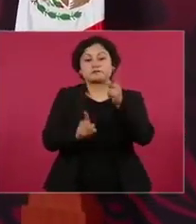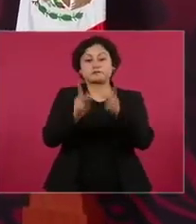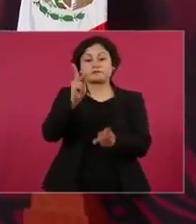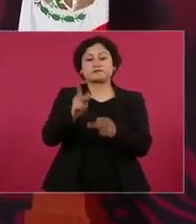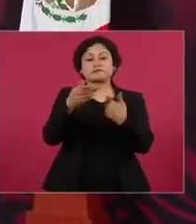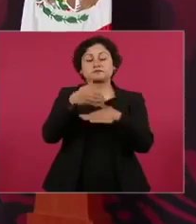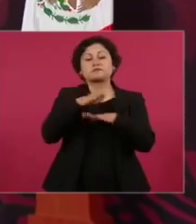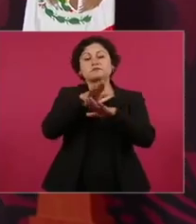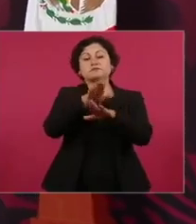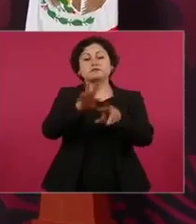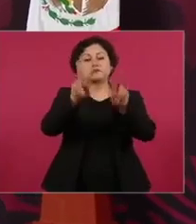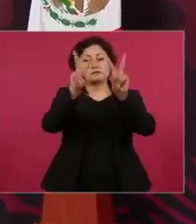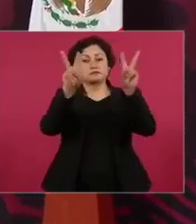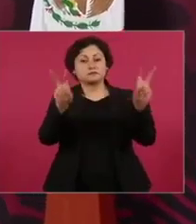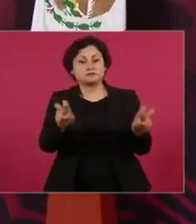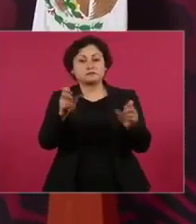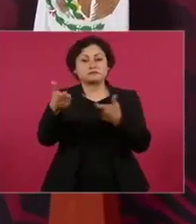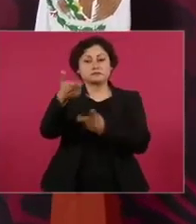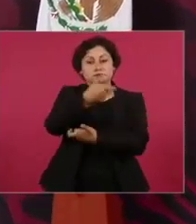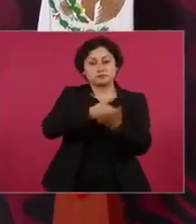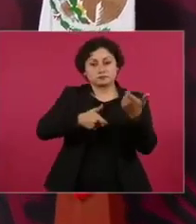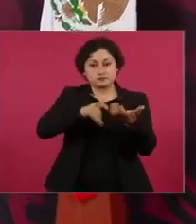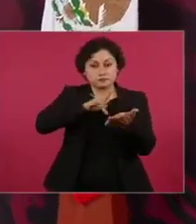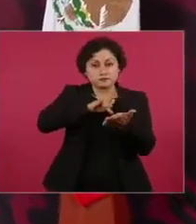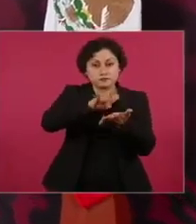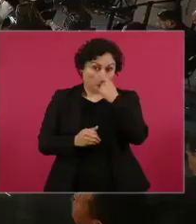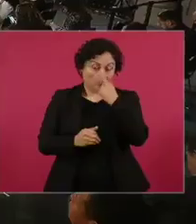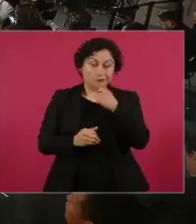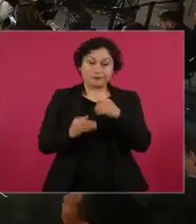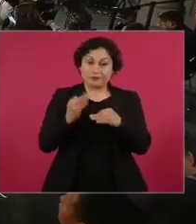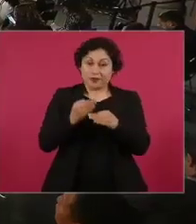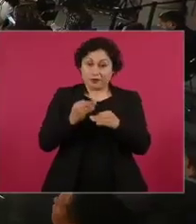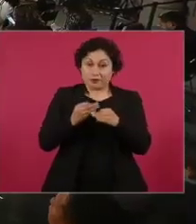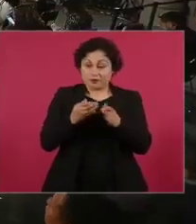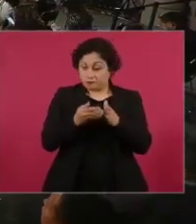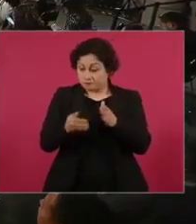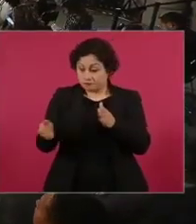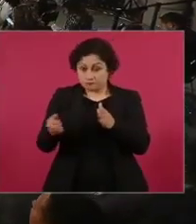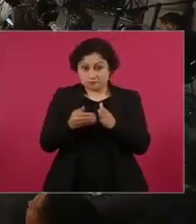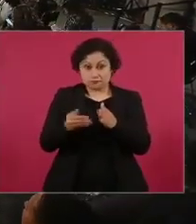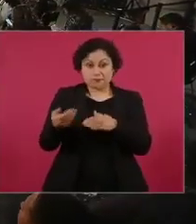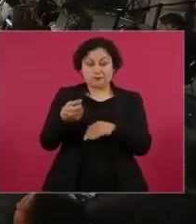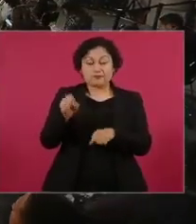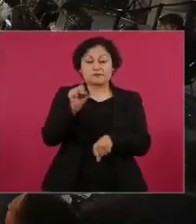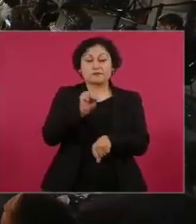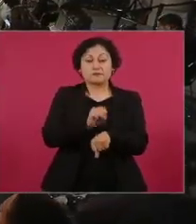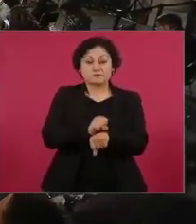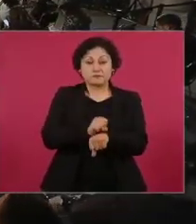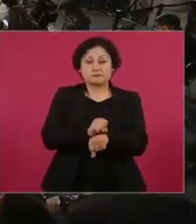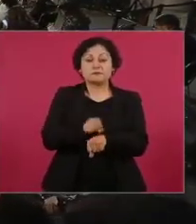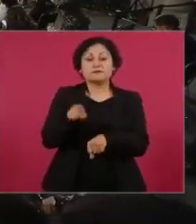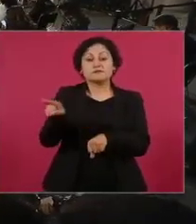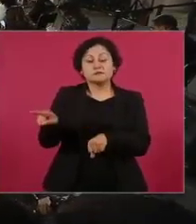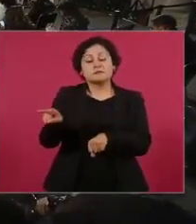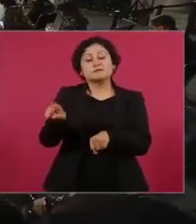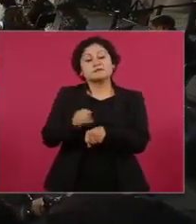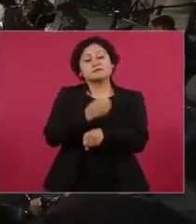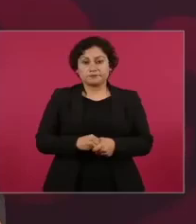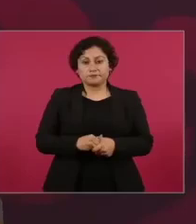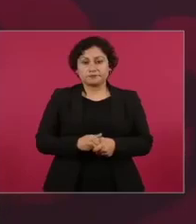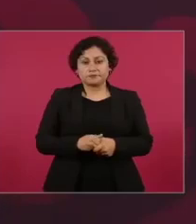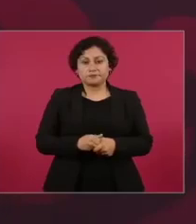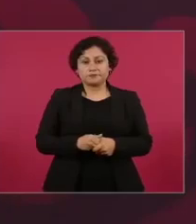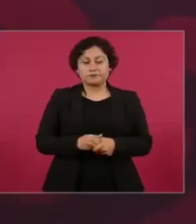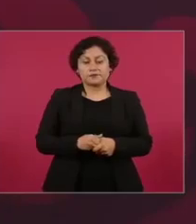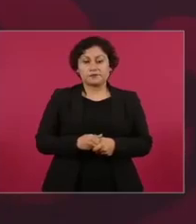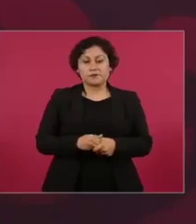cooperación económica y también asuntos migratorios. ¿Qué hemos logrado? Primero, que